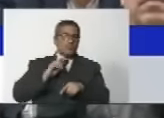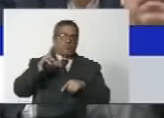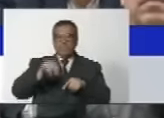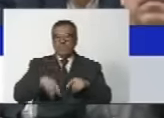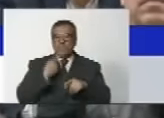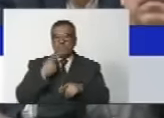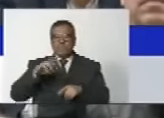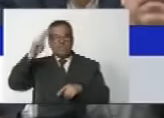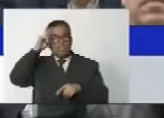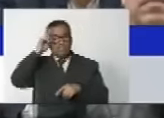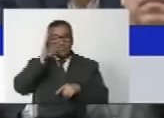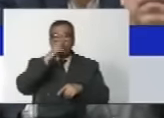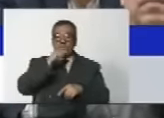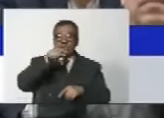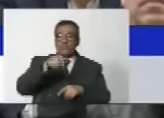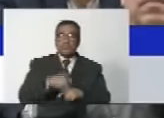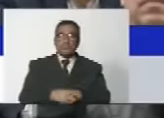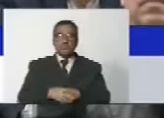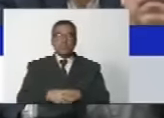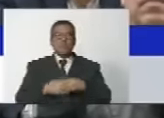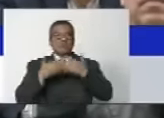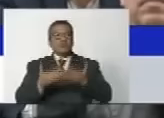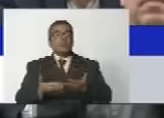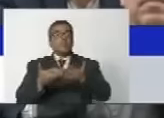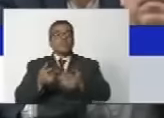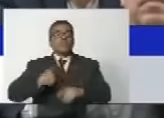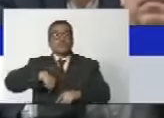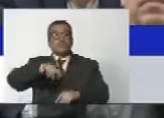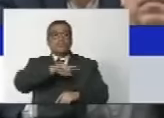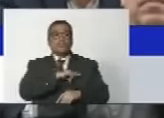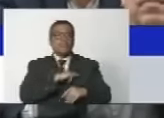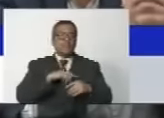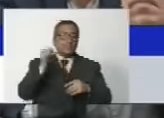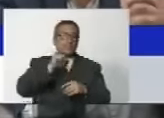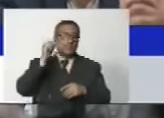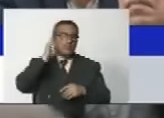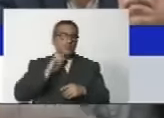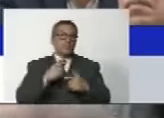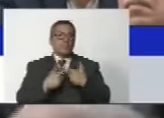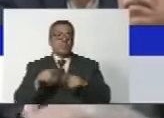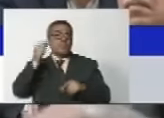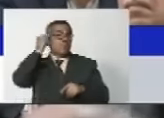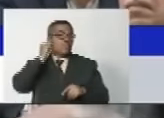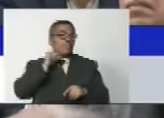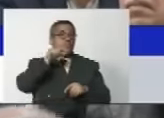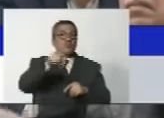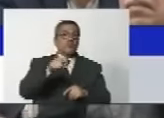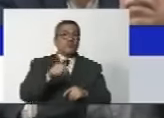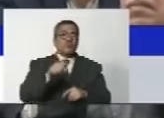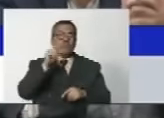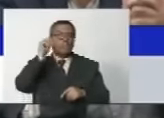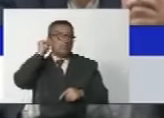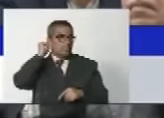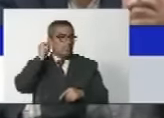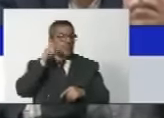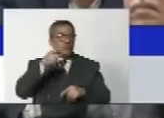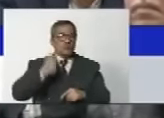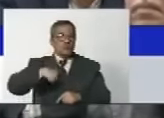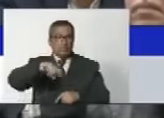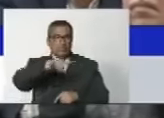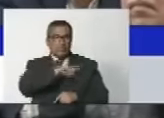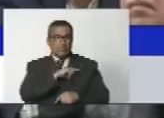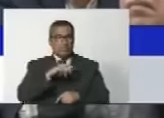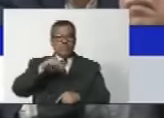podemos irrespetar el legado dejado por nuestro libertador, por Sucre y por esa mujer que la hacemos